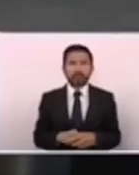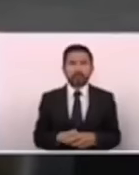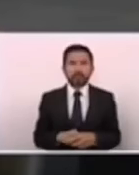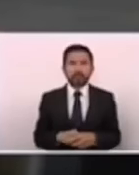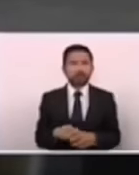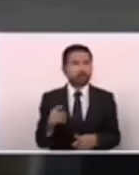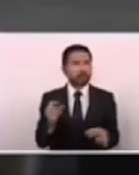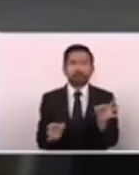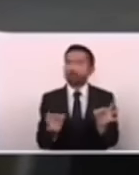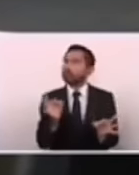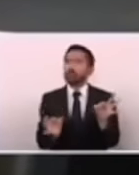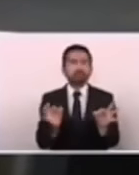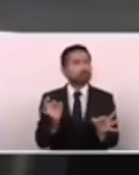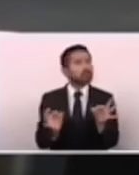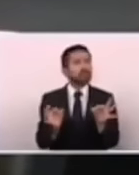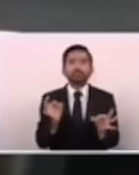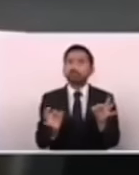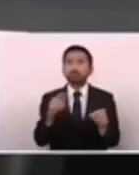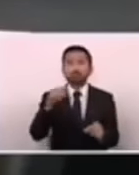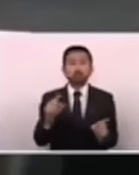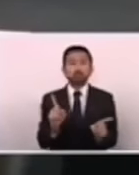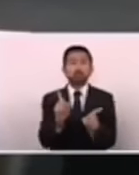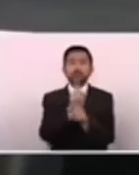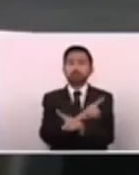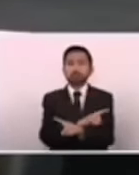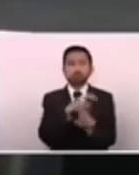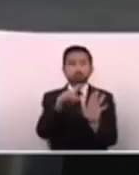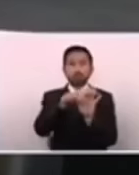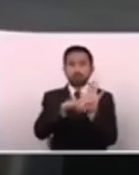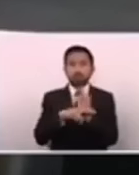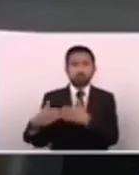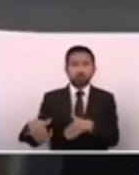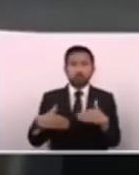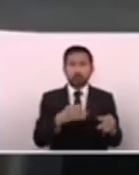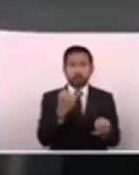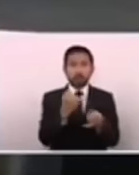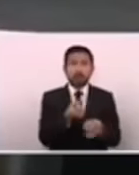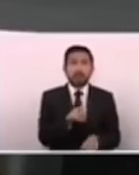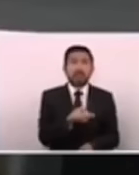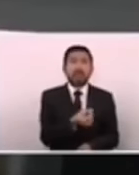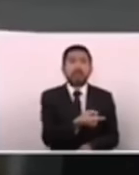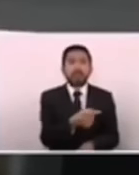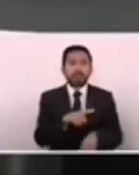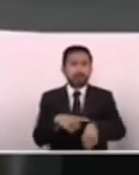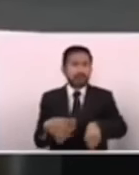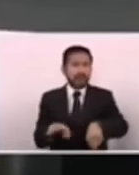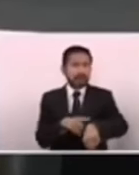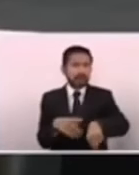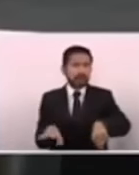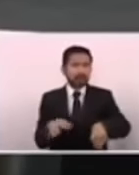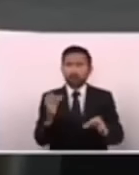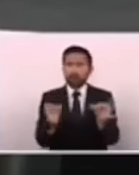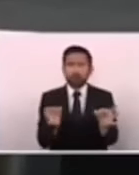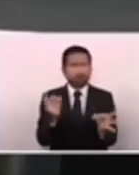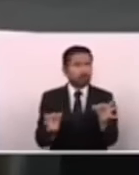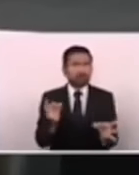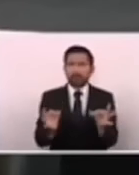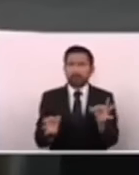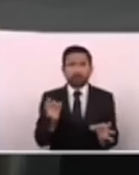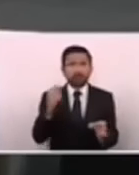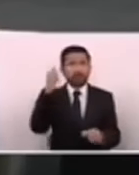No es justo querer cambiar las reglas del juego a última hora. No es justo